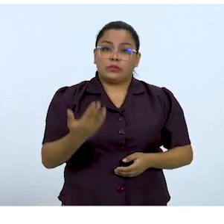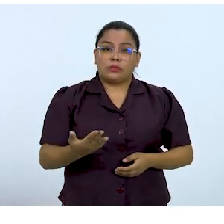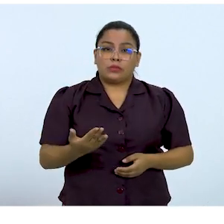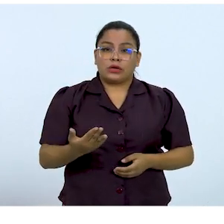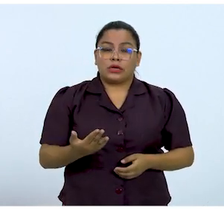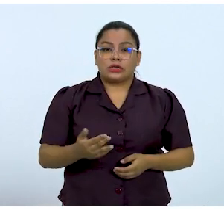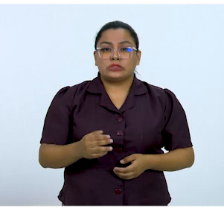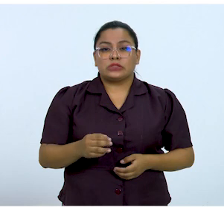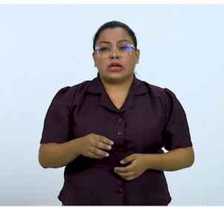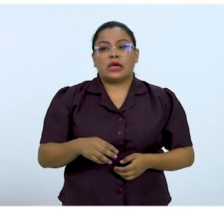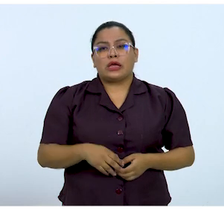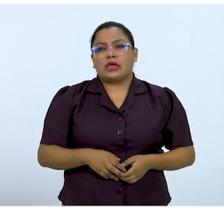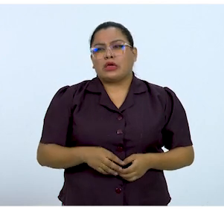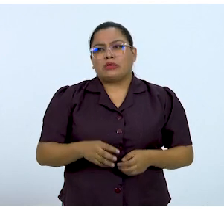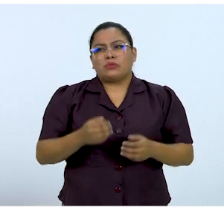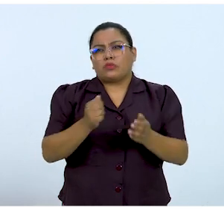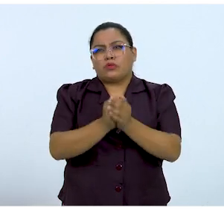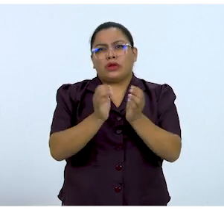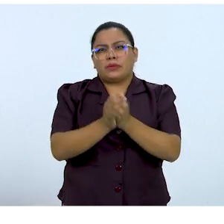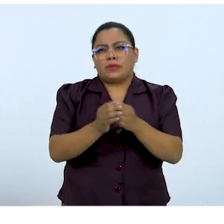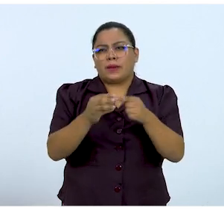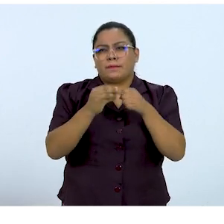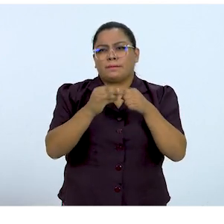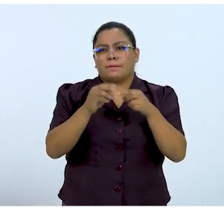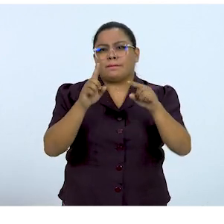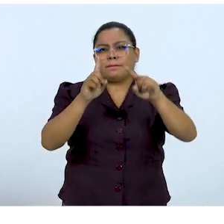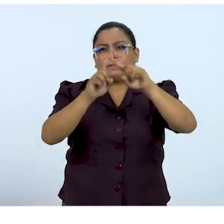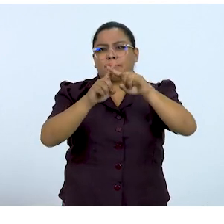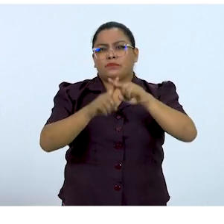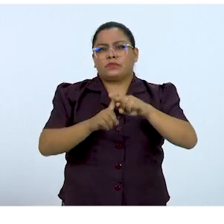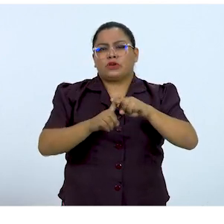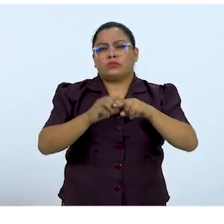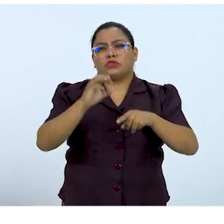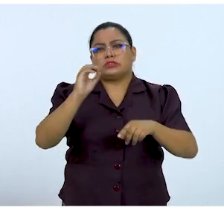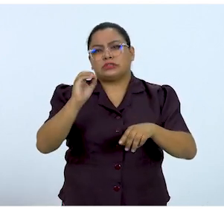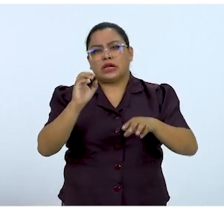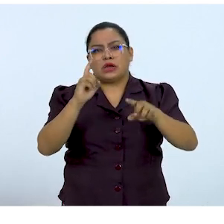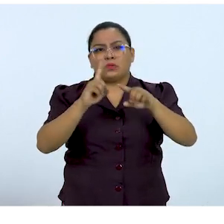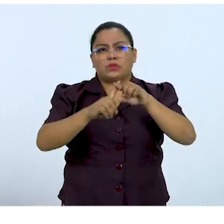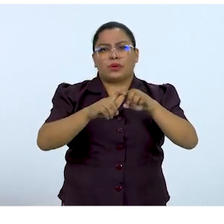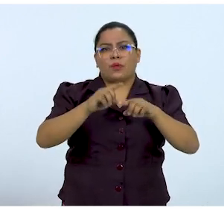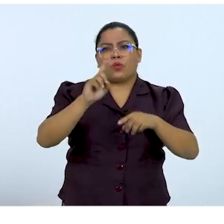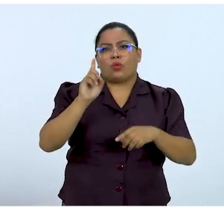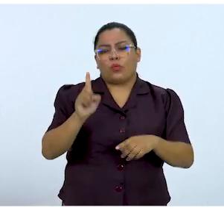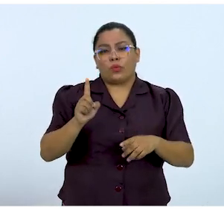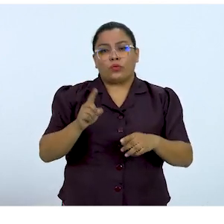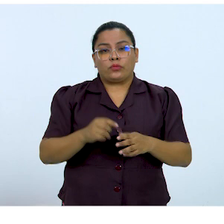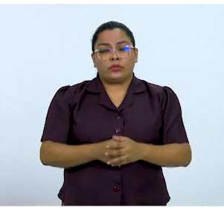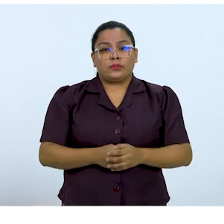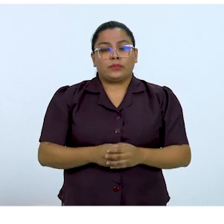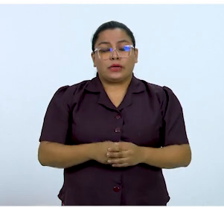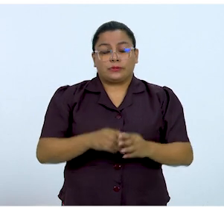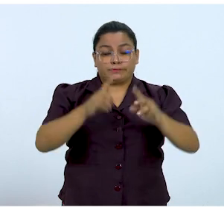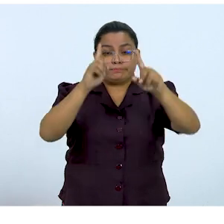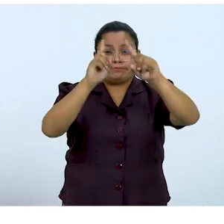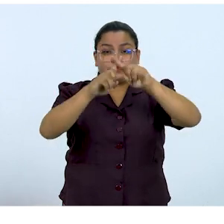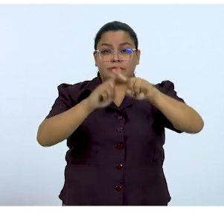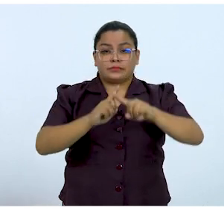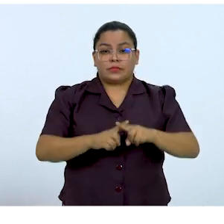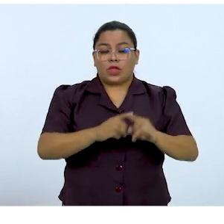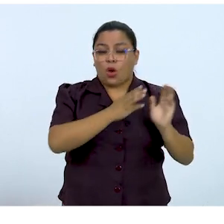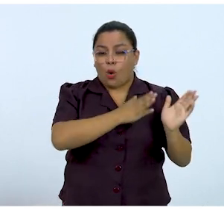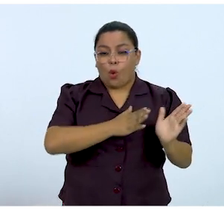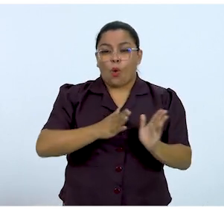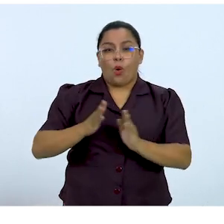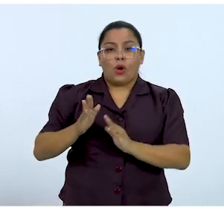luego abordar algunos casos especiales como la multiplicación por 0 y por 1. Para cada tabla se sigue